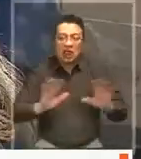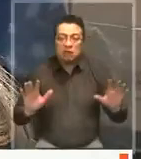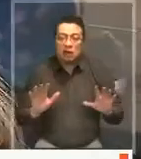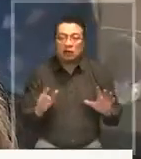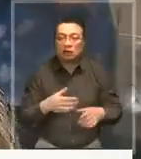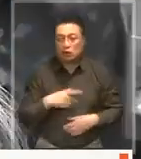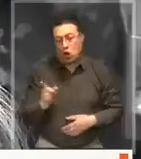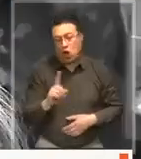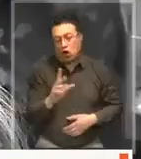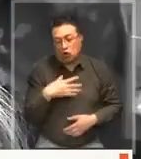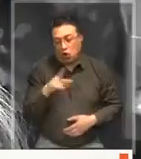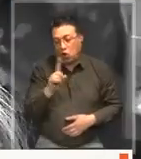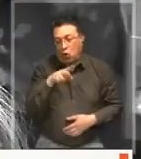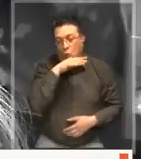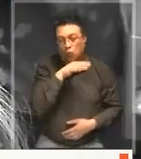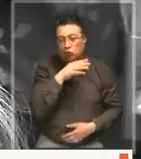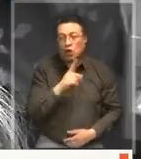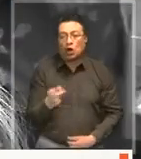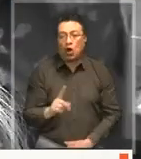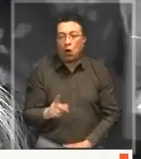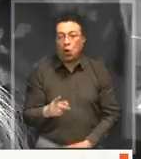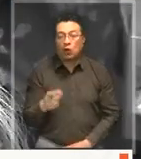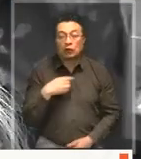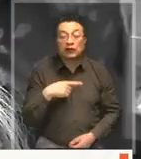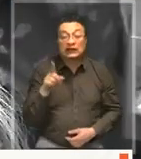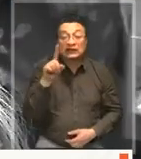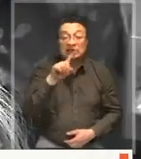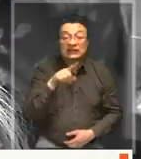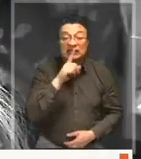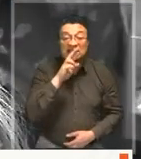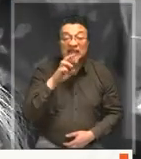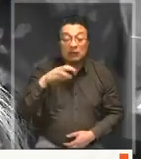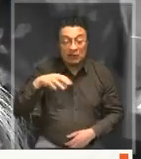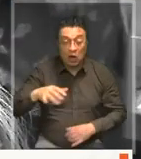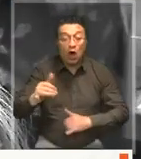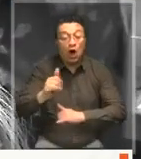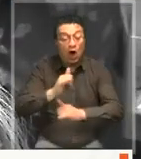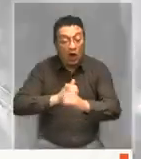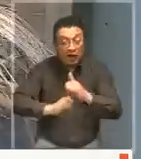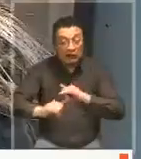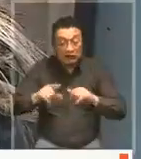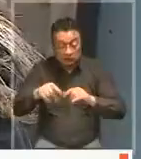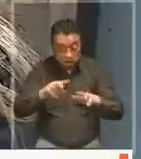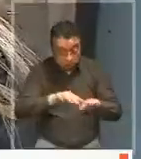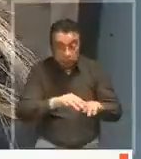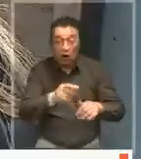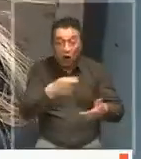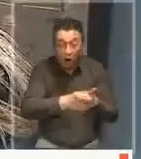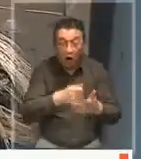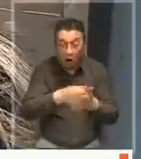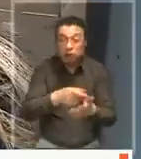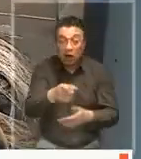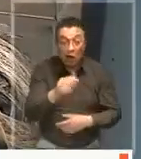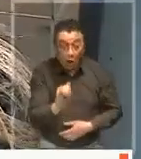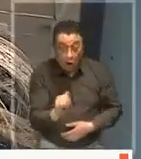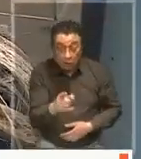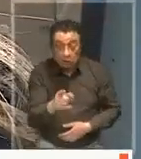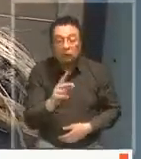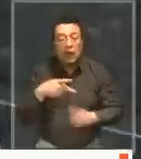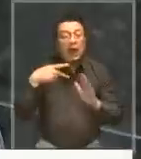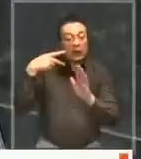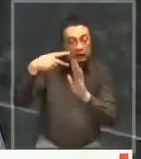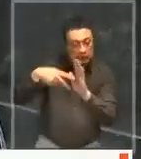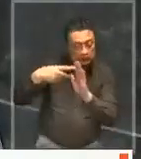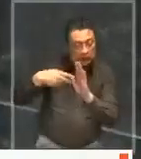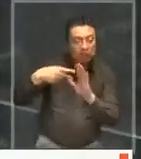no no Por supuesto no y no usa streaming o hace compras En plataformas extranjeras Ah bueno Netflix